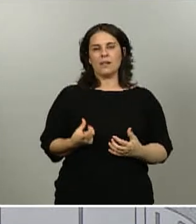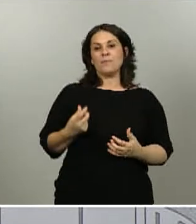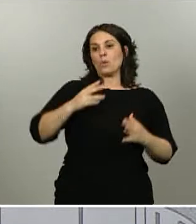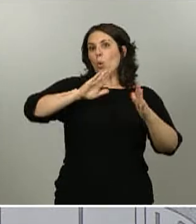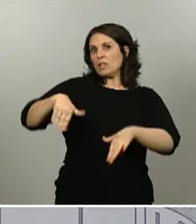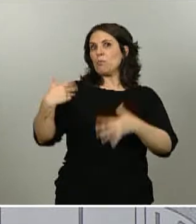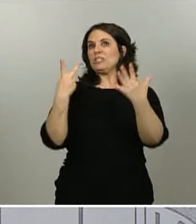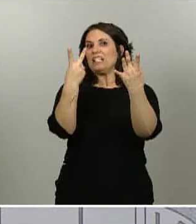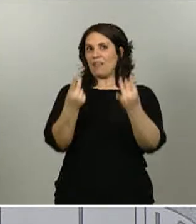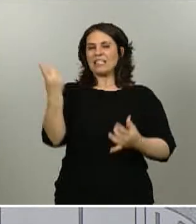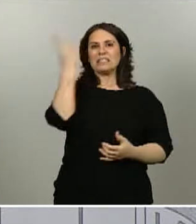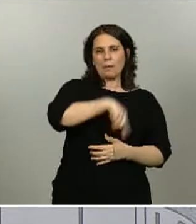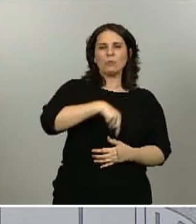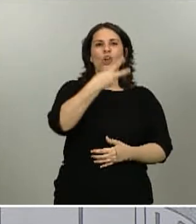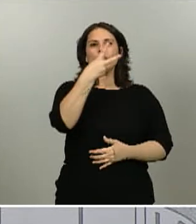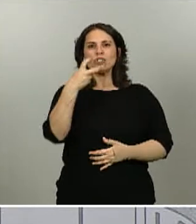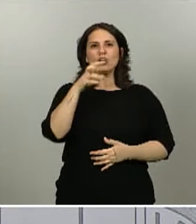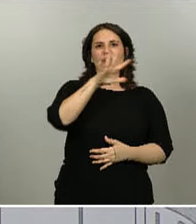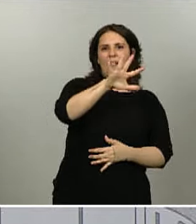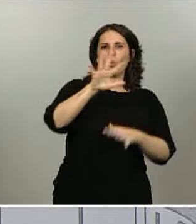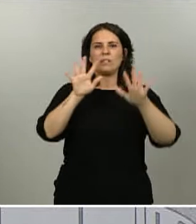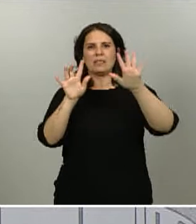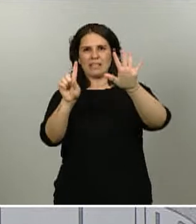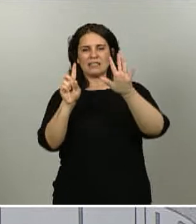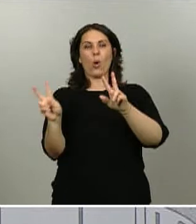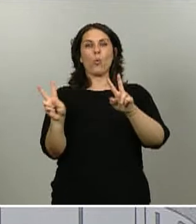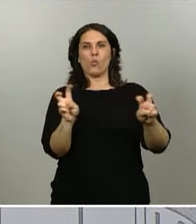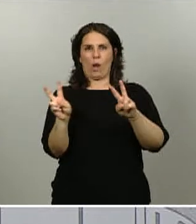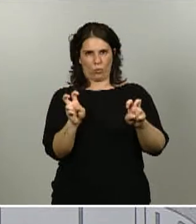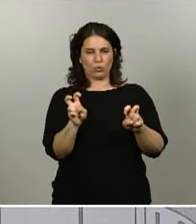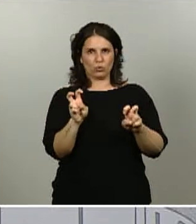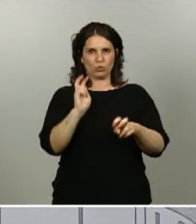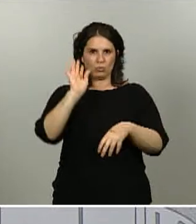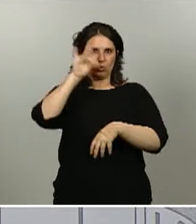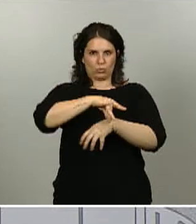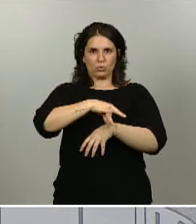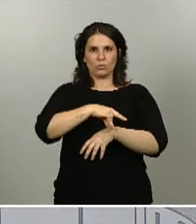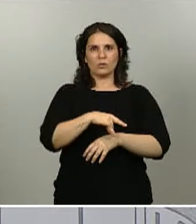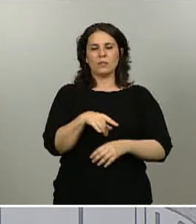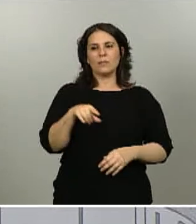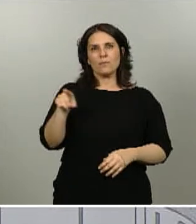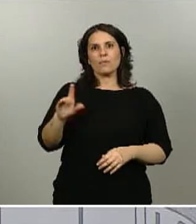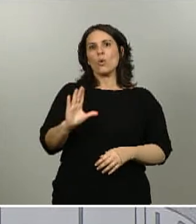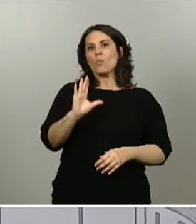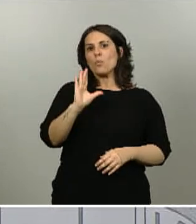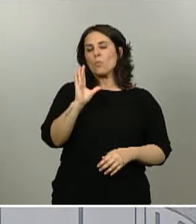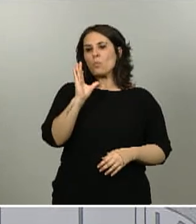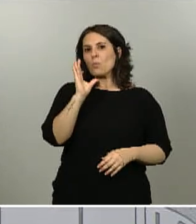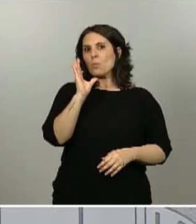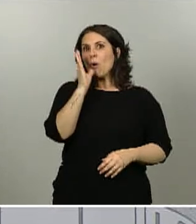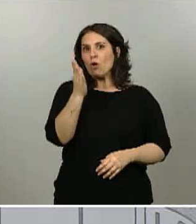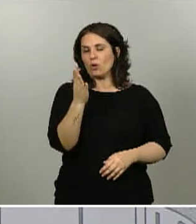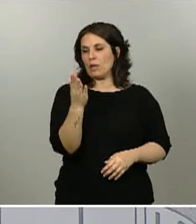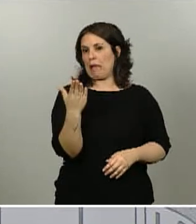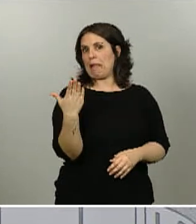hospitalizado 256 nuevos casos. Son casos recientemente diagnosticados